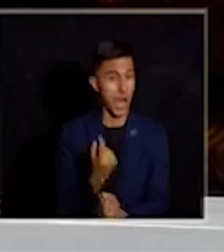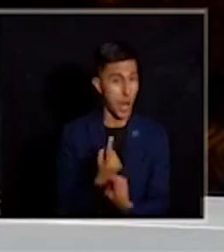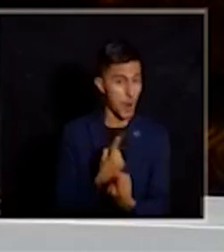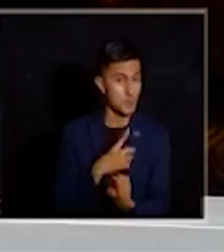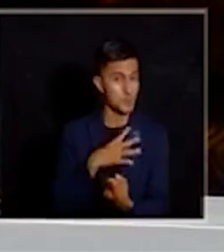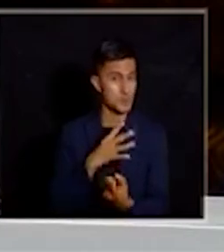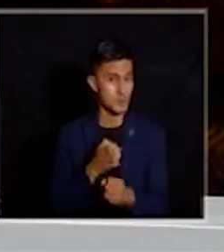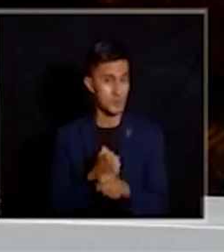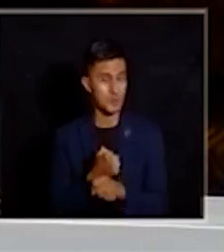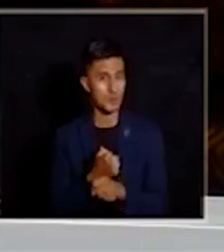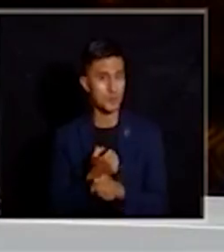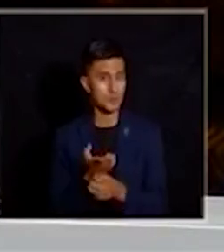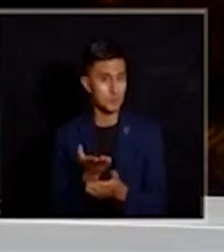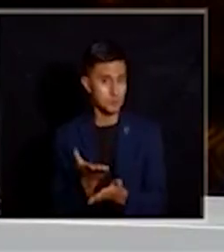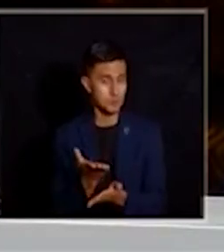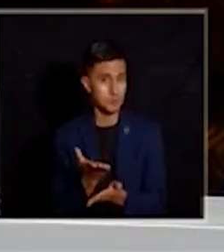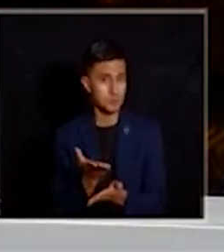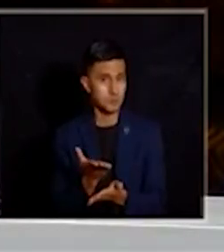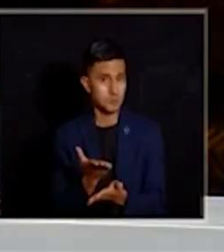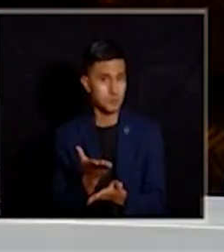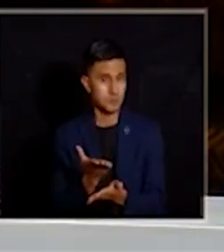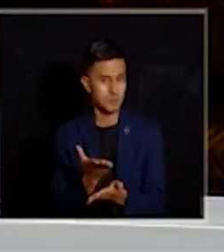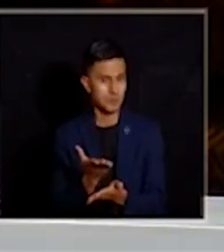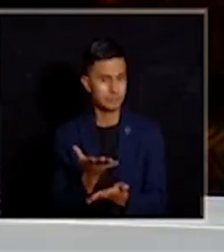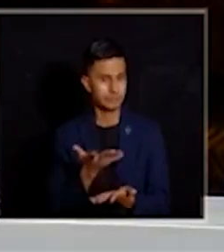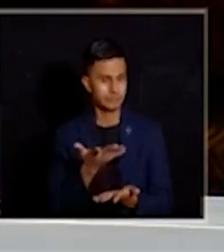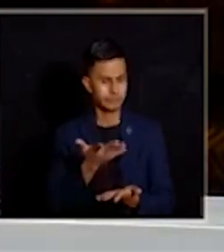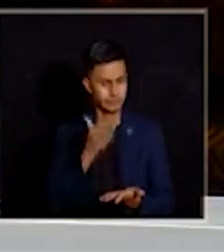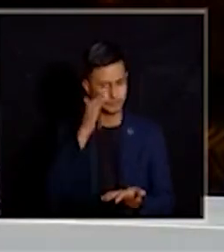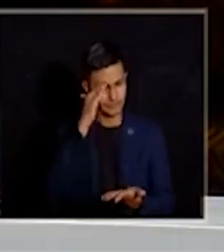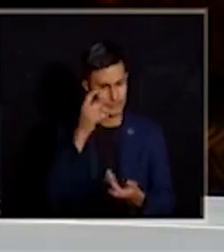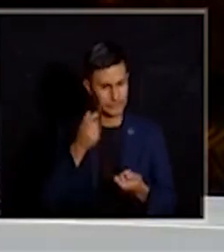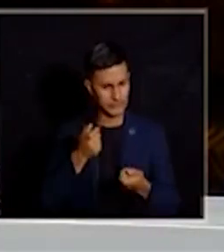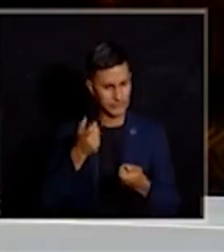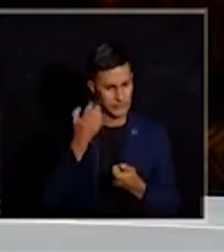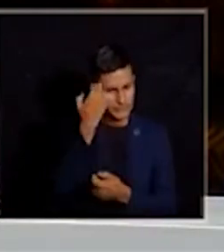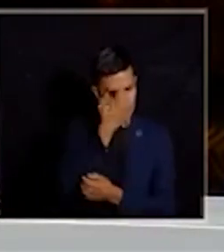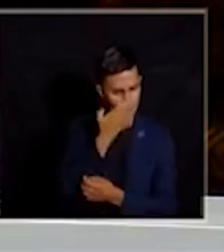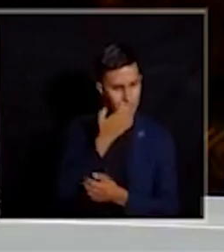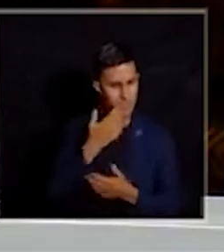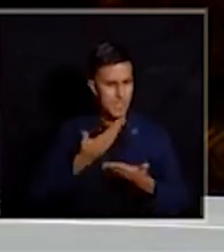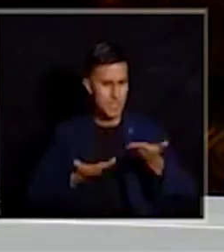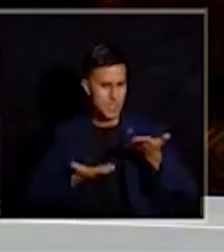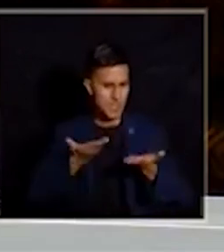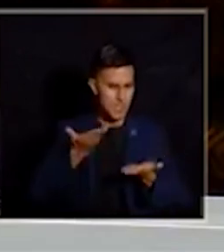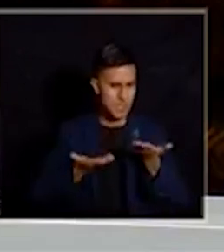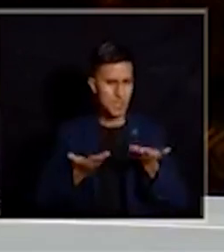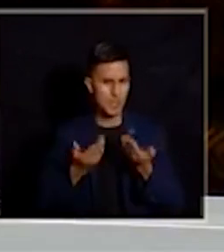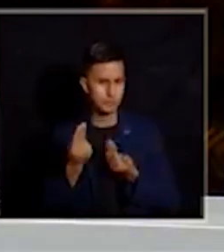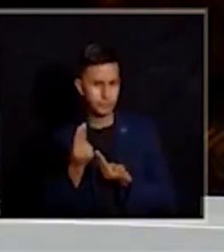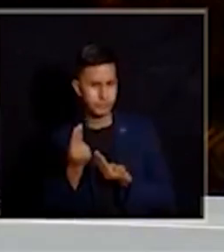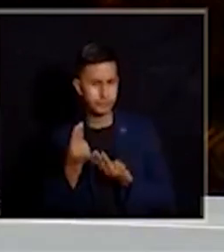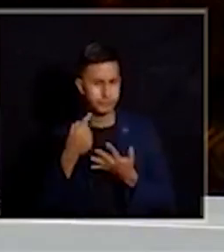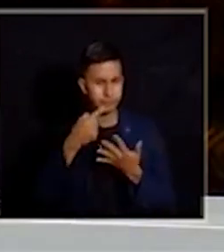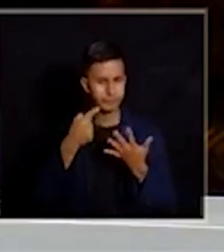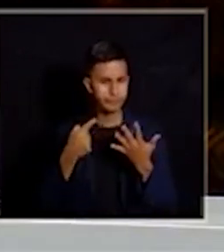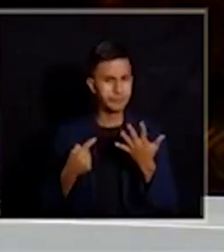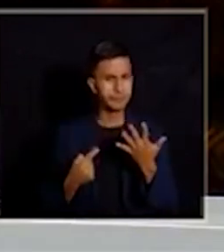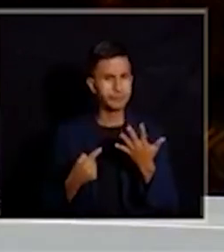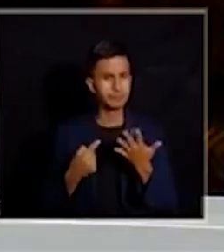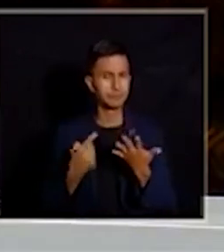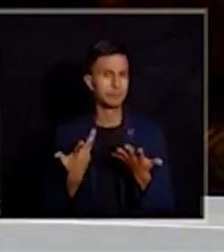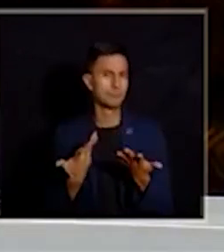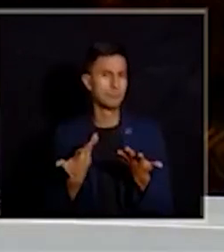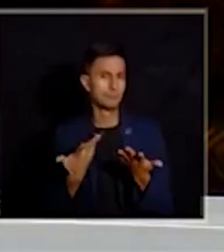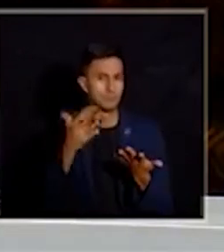contemplados con equilibrio y además pensando en